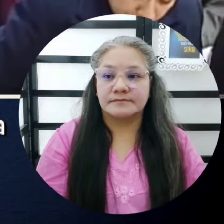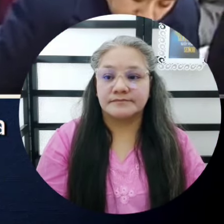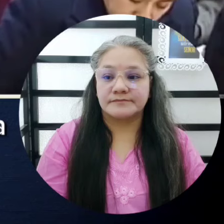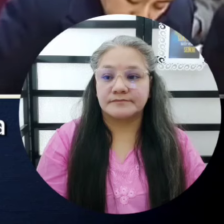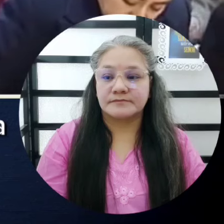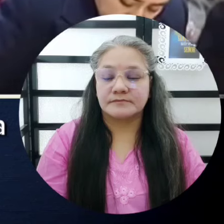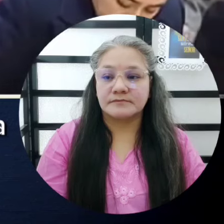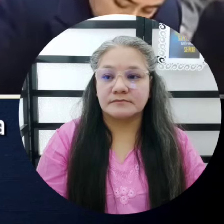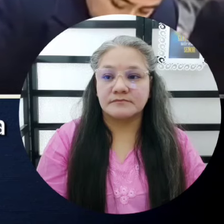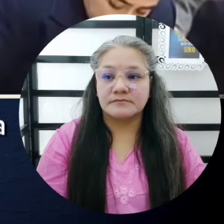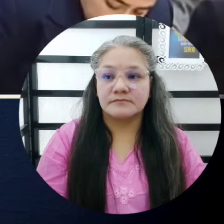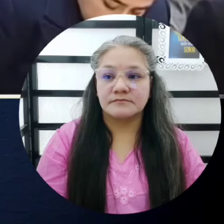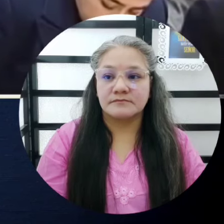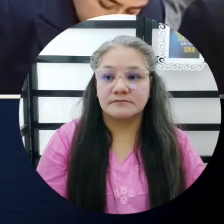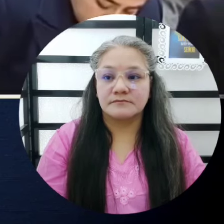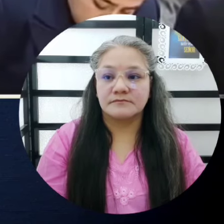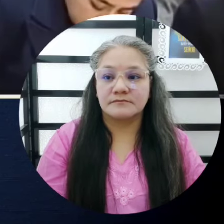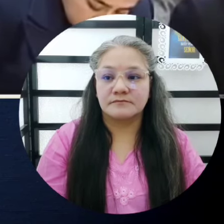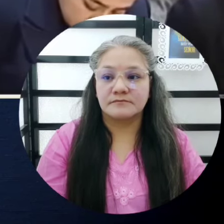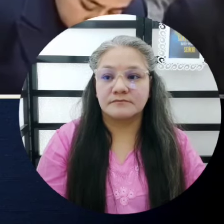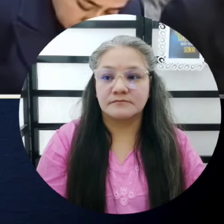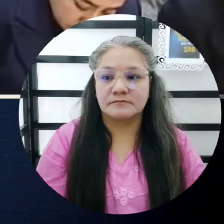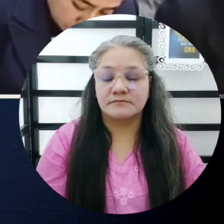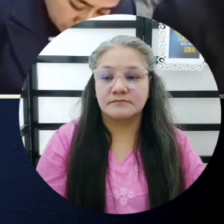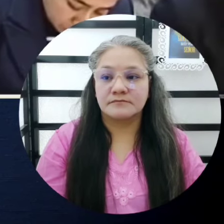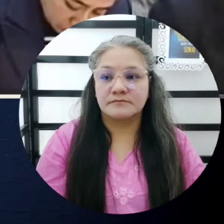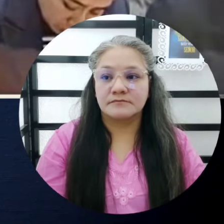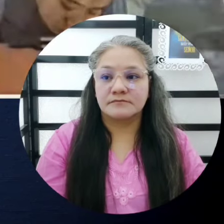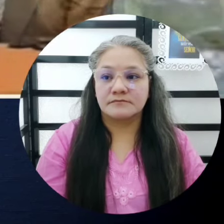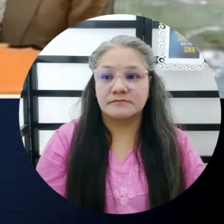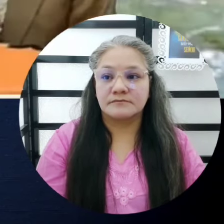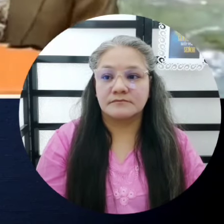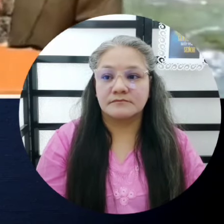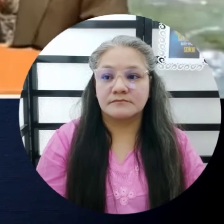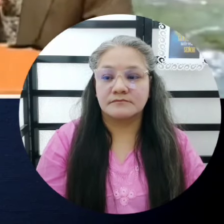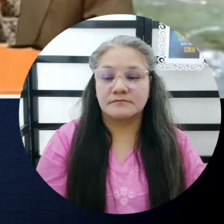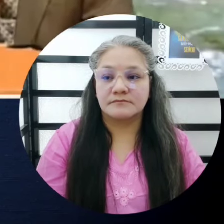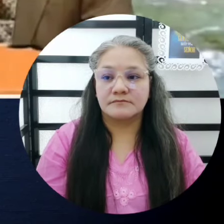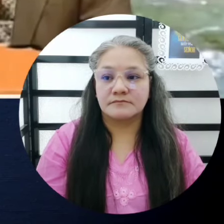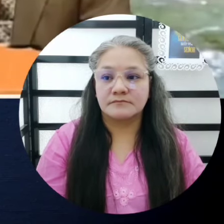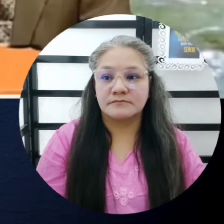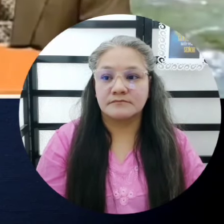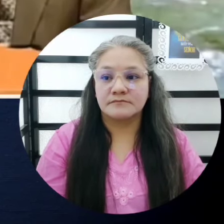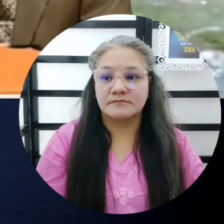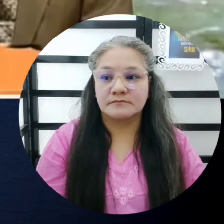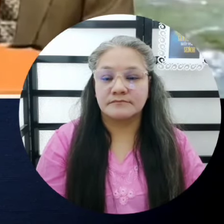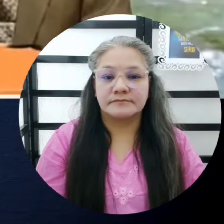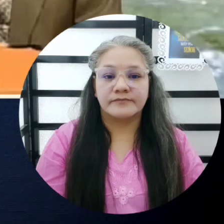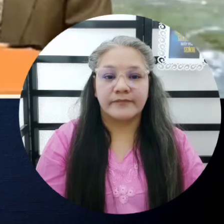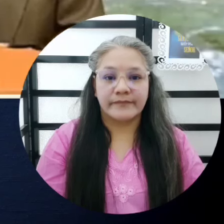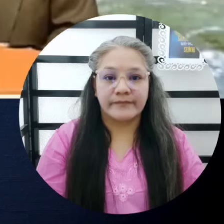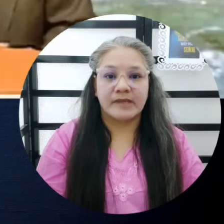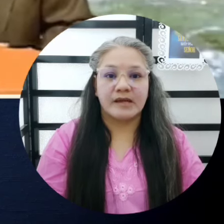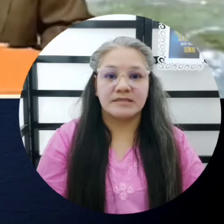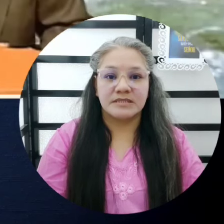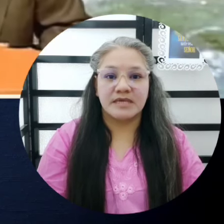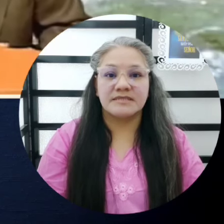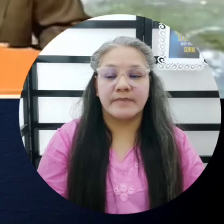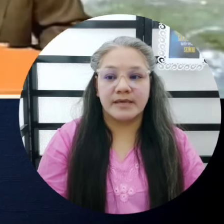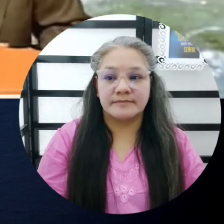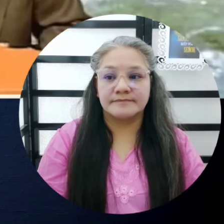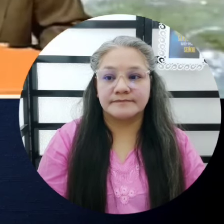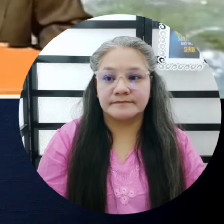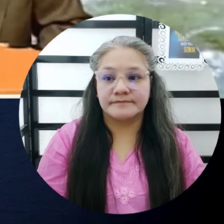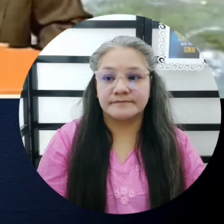ya la ira del rey, buscó otra vez a la reina Vasti. Dice